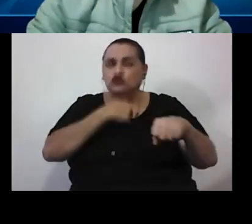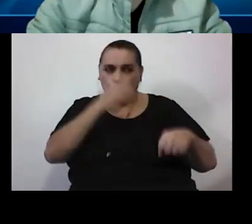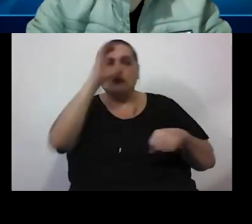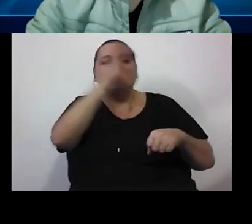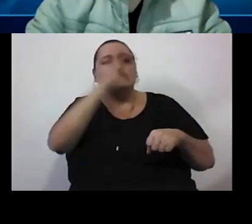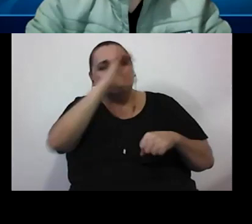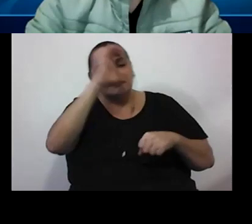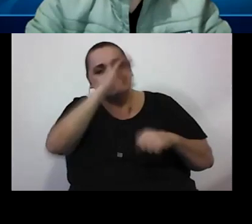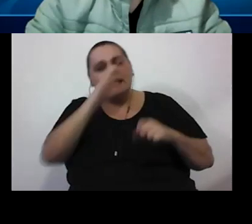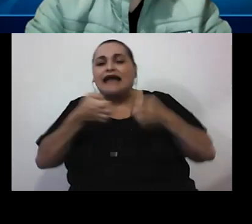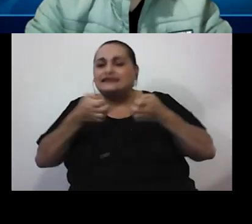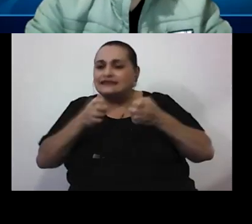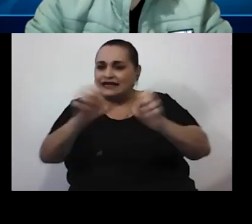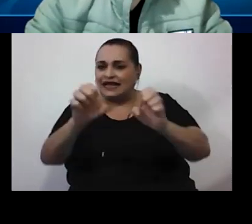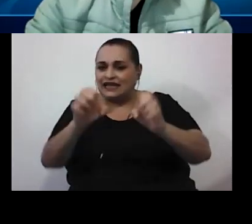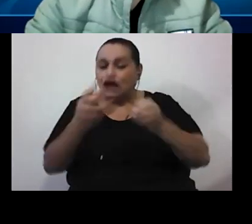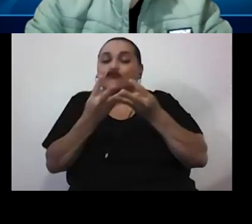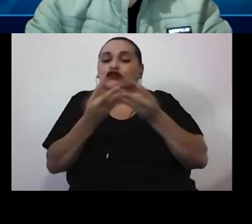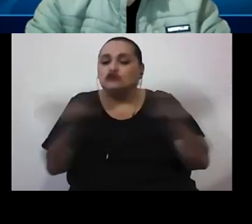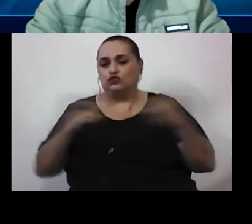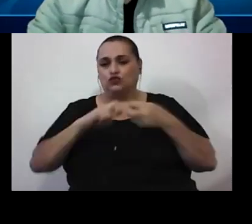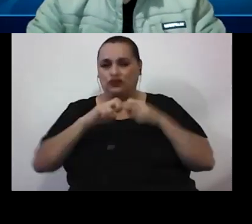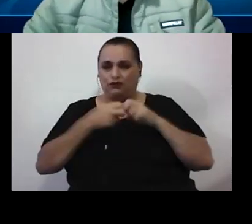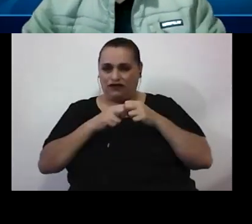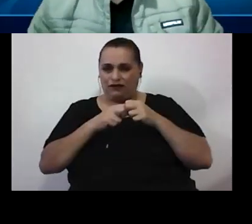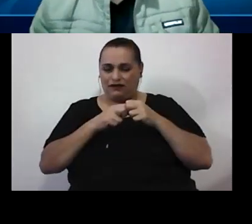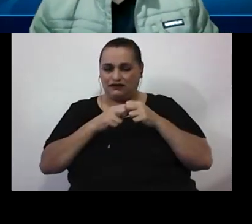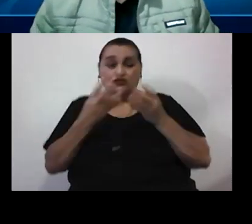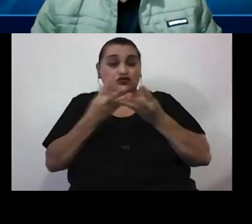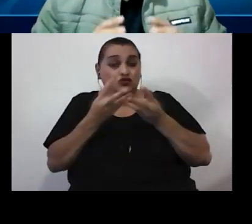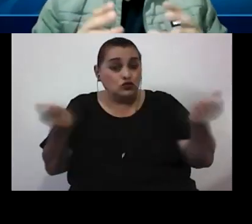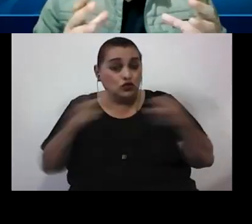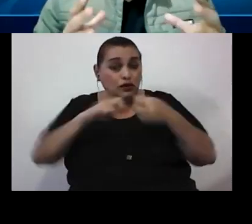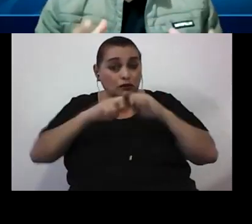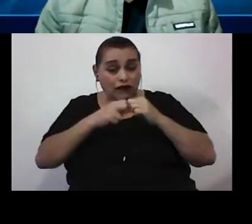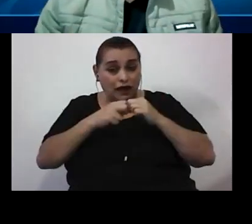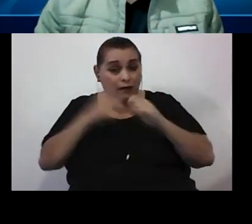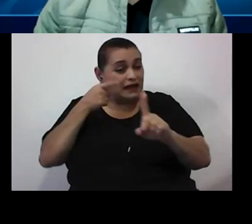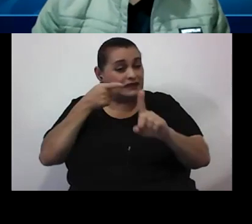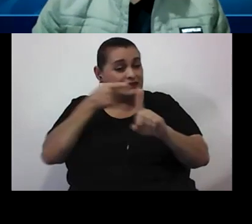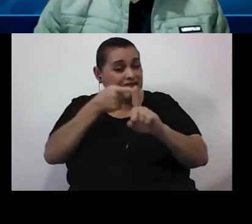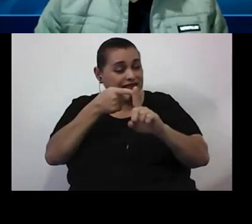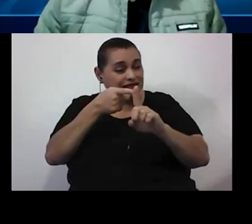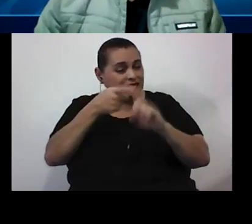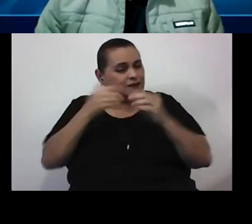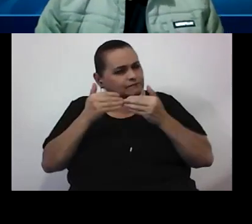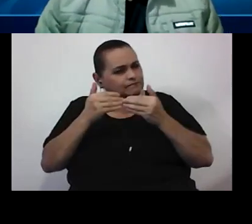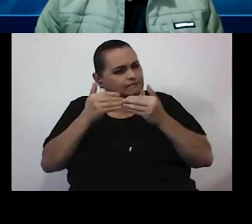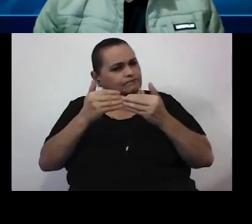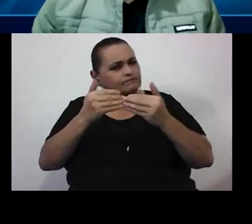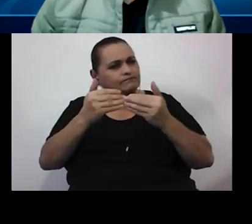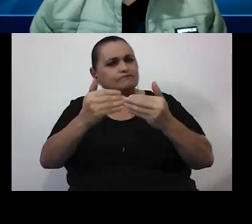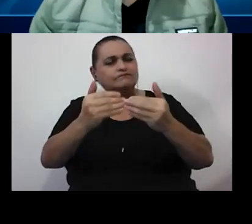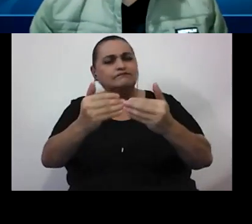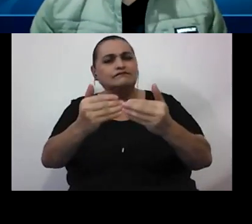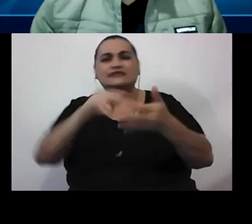la resolución de problemas. La resolución de problemas está sostenida